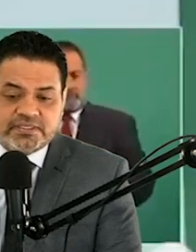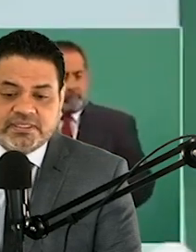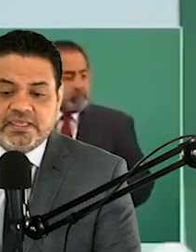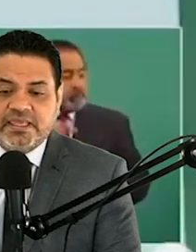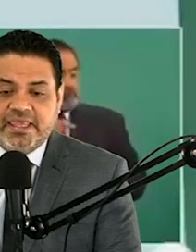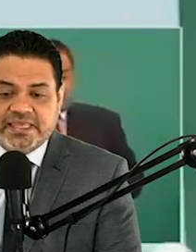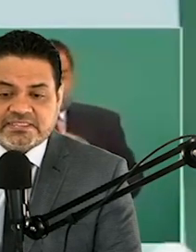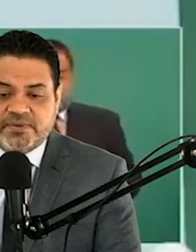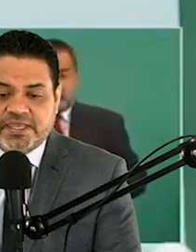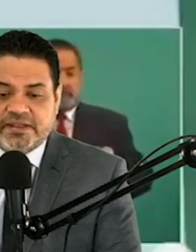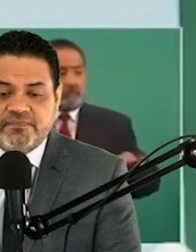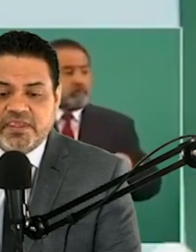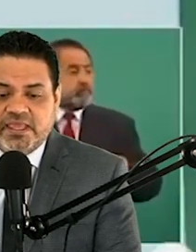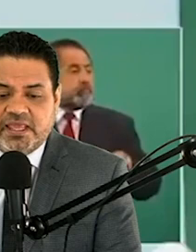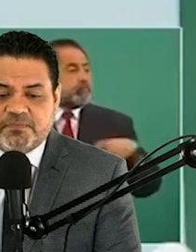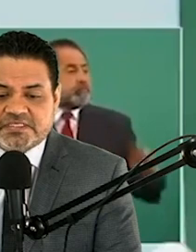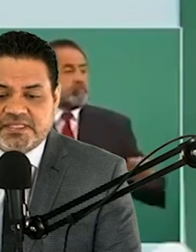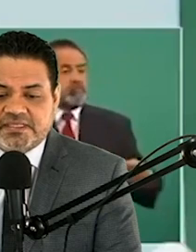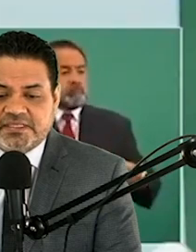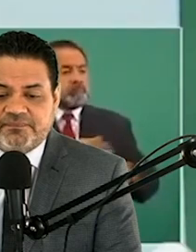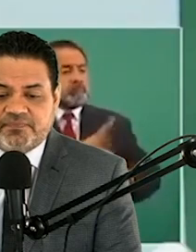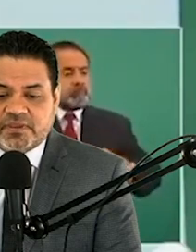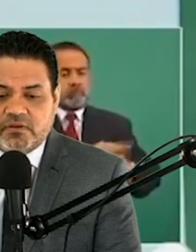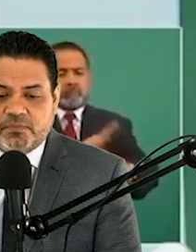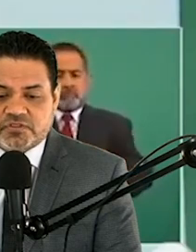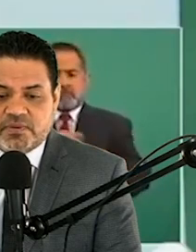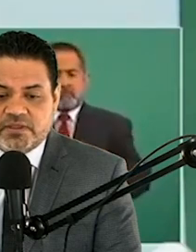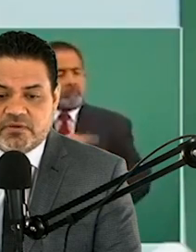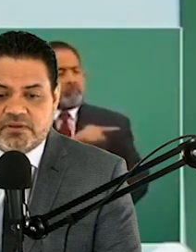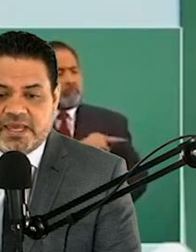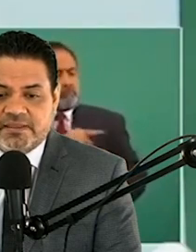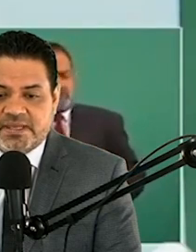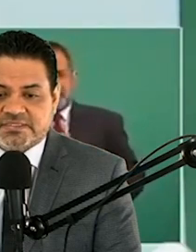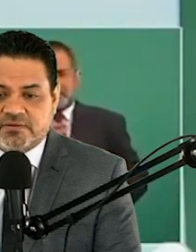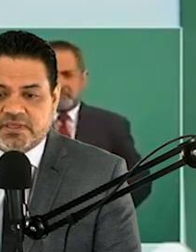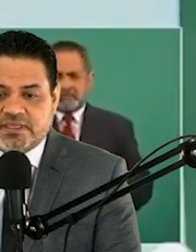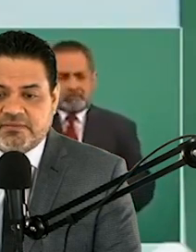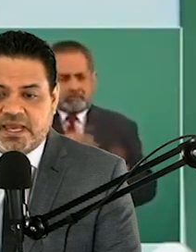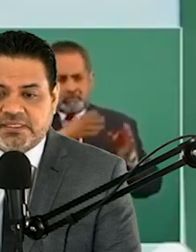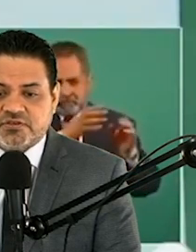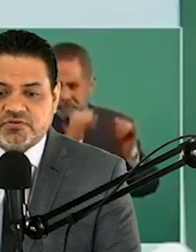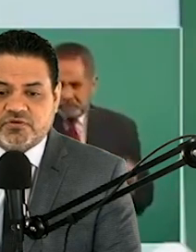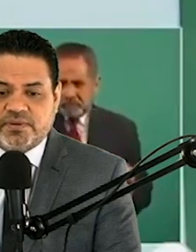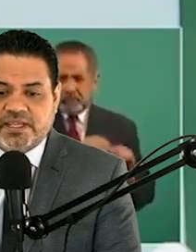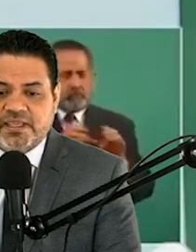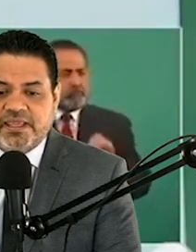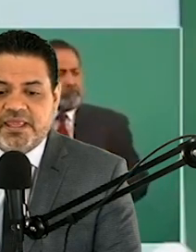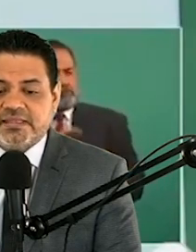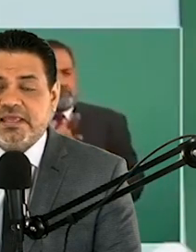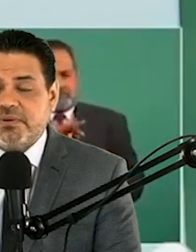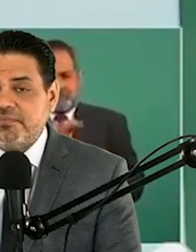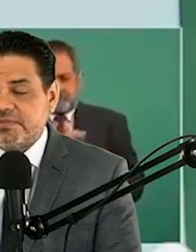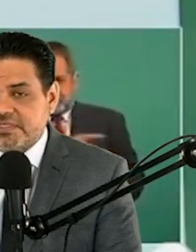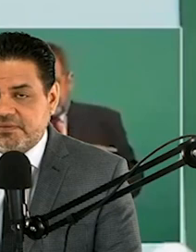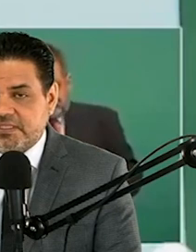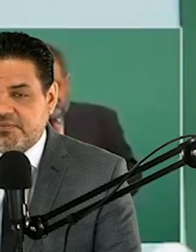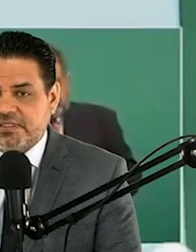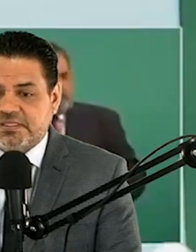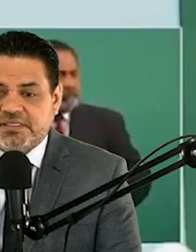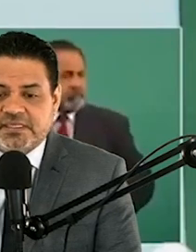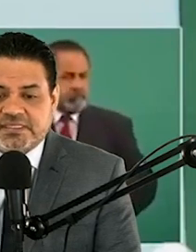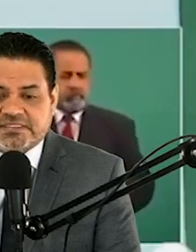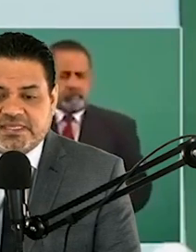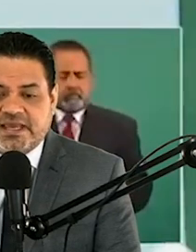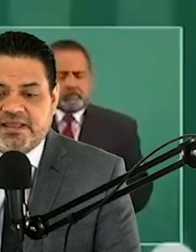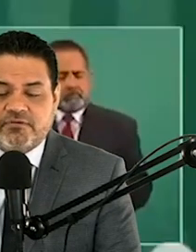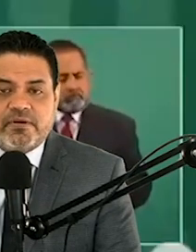formalmente esta mañana el presidente lópez obrador además de lo que ha dicho sobre el tema pues evidentemente